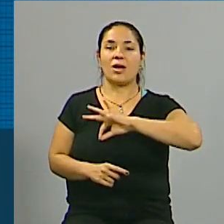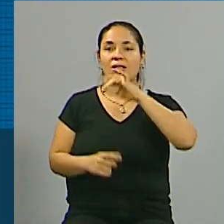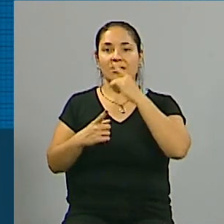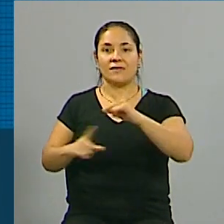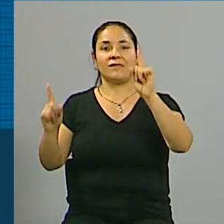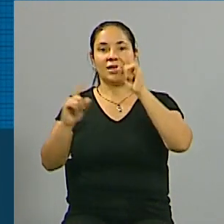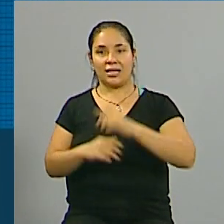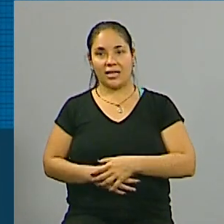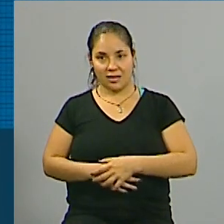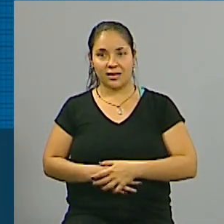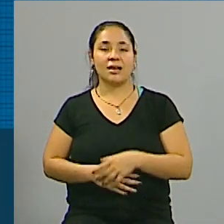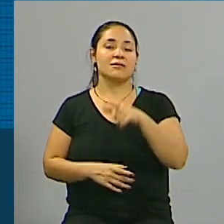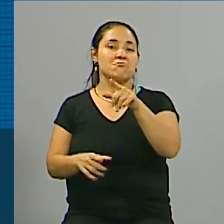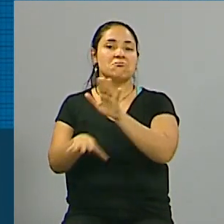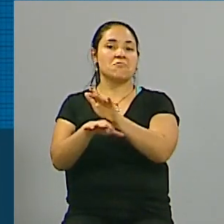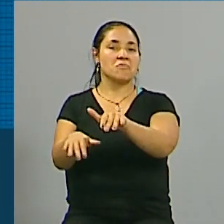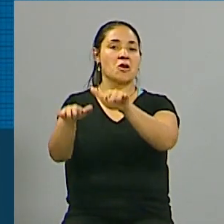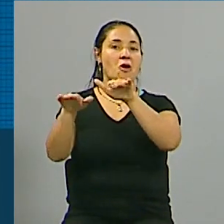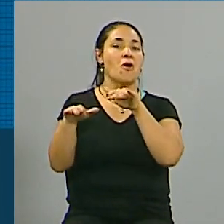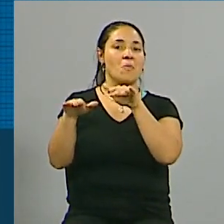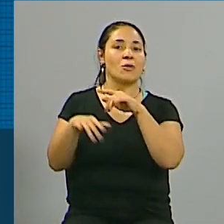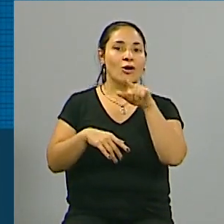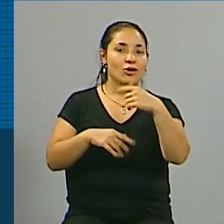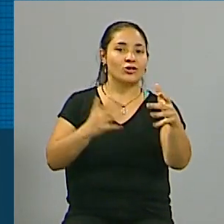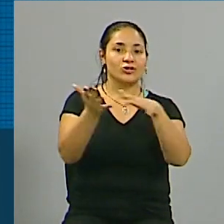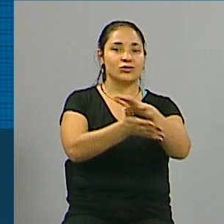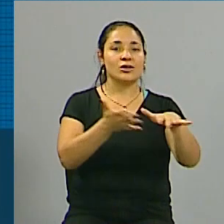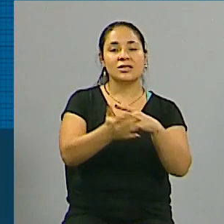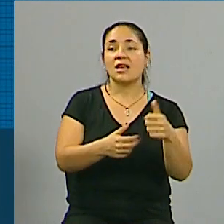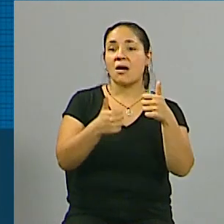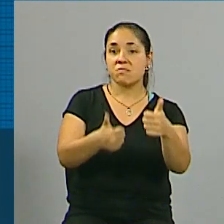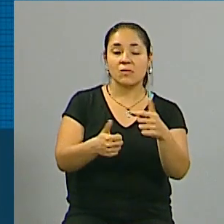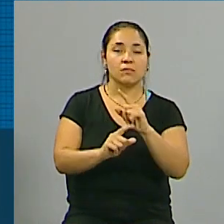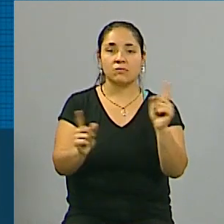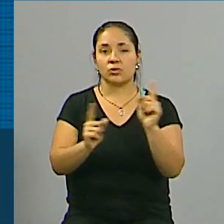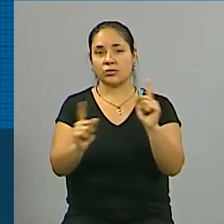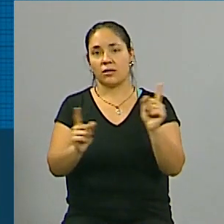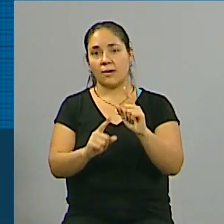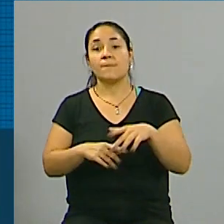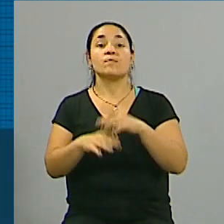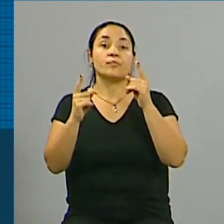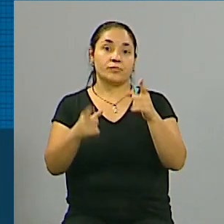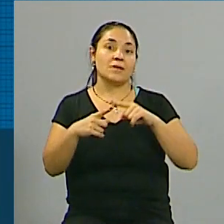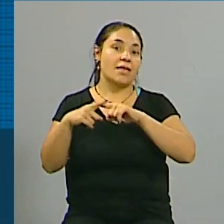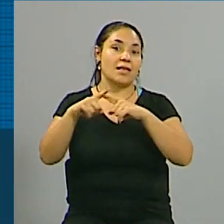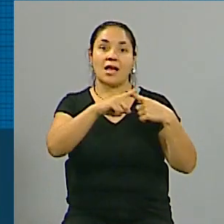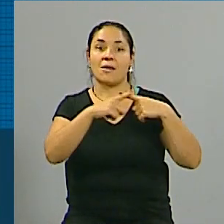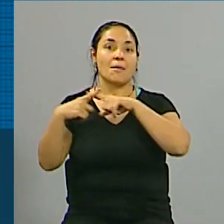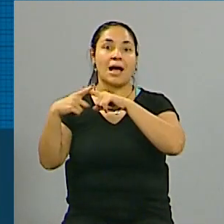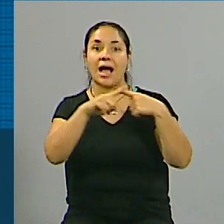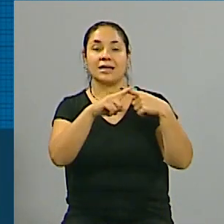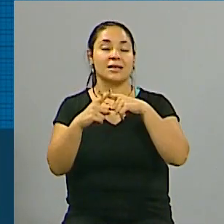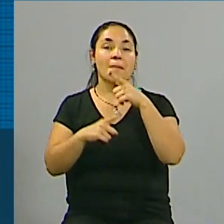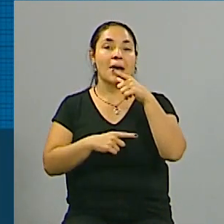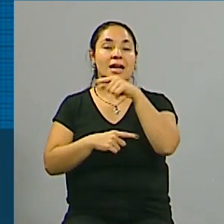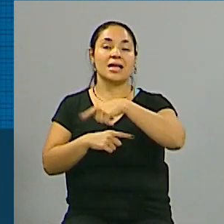económicos, están en una zona de confort en la cual el resto de los argentinos y argentinas no están, ¿no? Y eso también ha sido tema de debate, de qué tan desconectados están de la